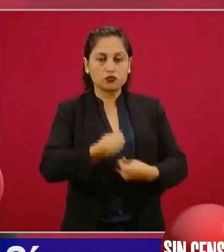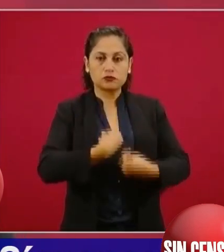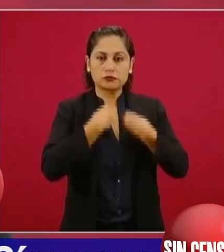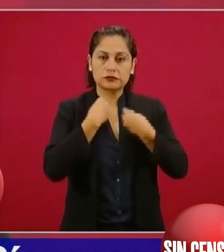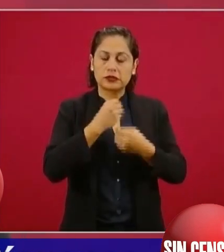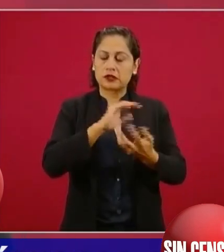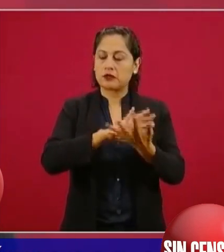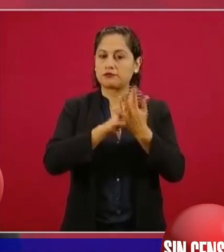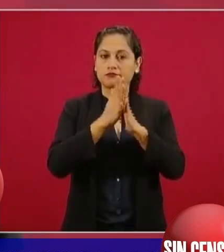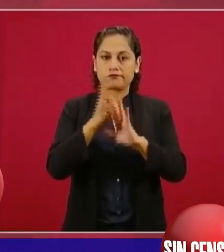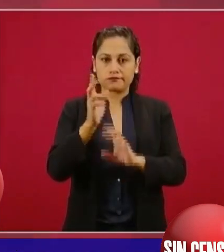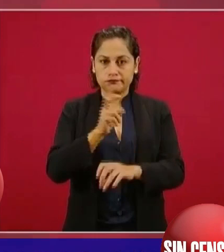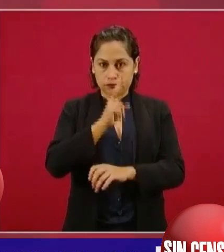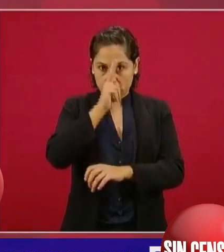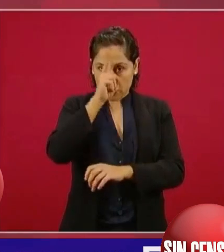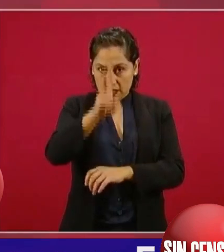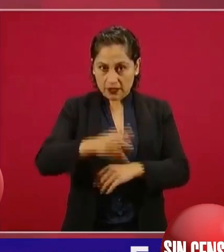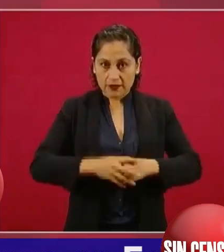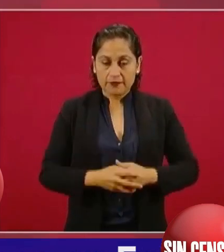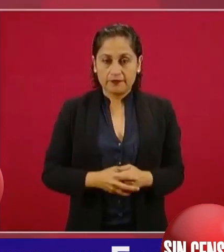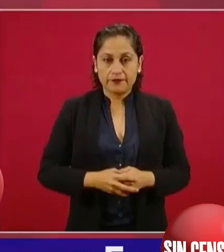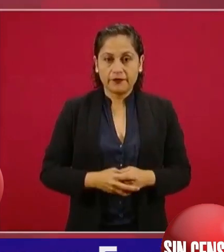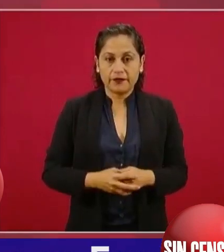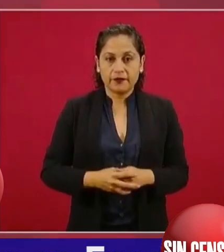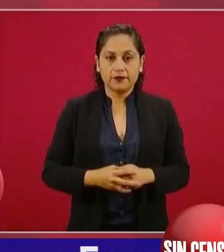está considerado